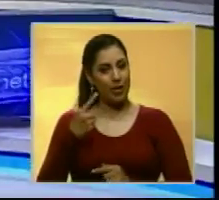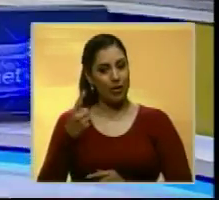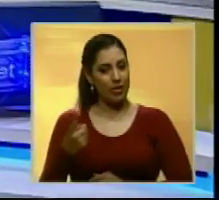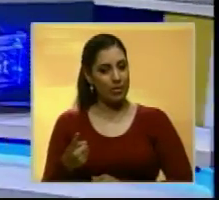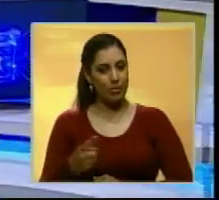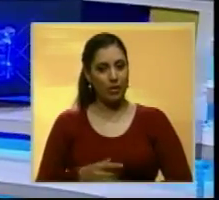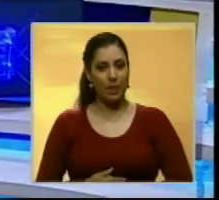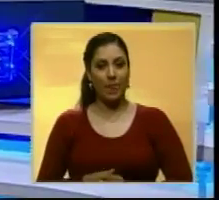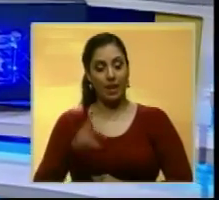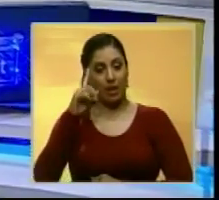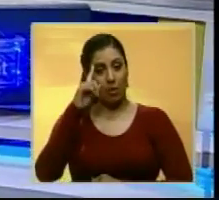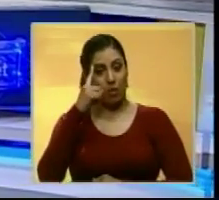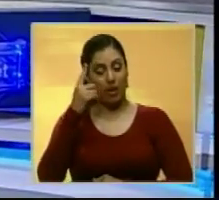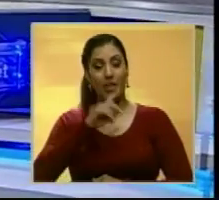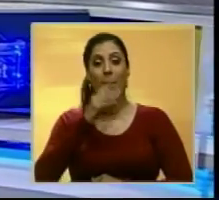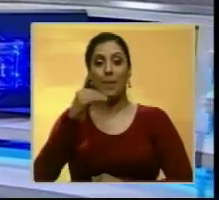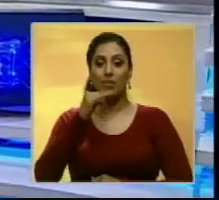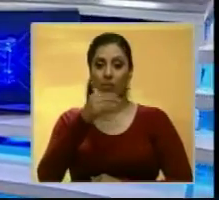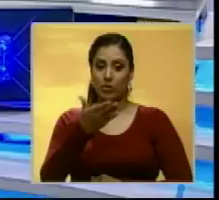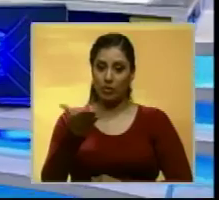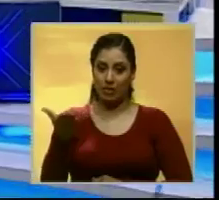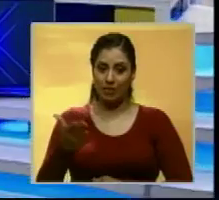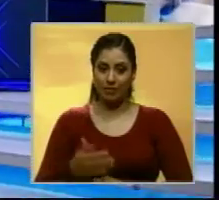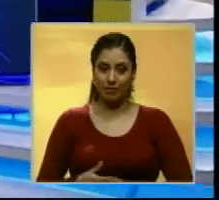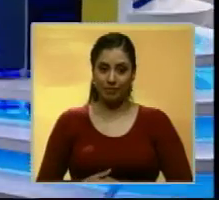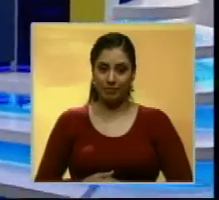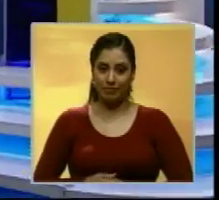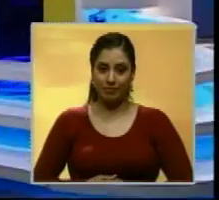al regreso recuerden que venimos con más información.